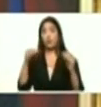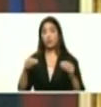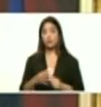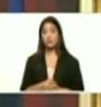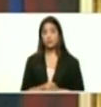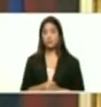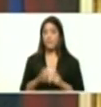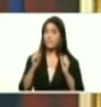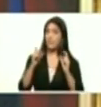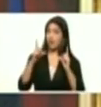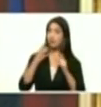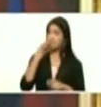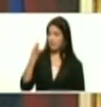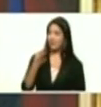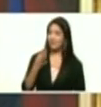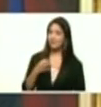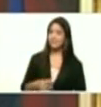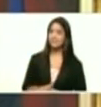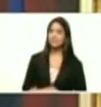impresionante, ¿verdad Jesús?